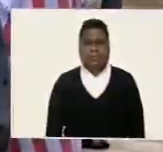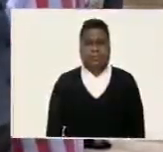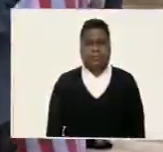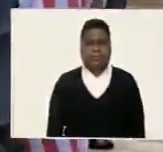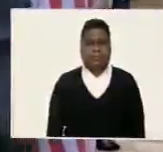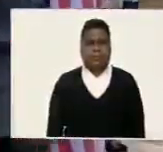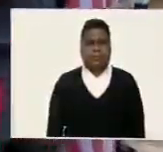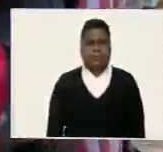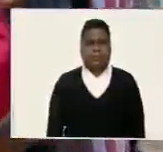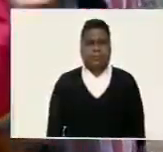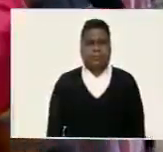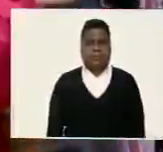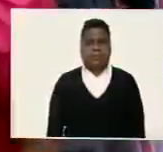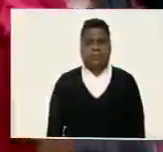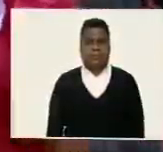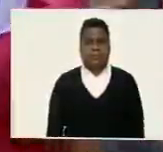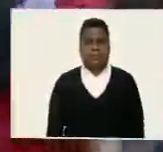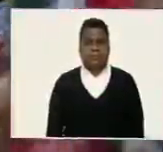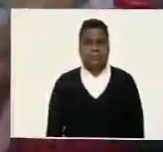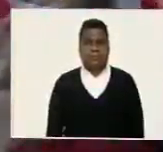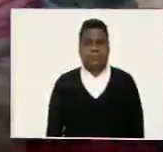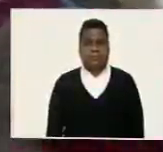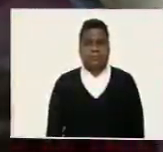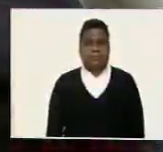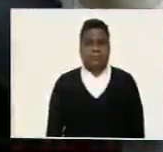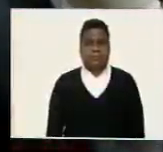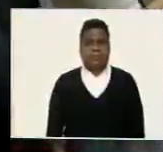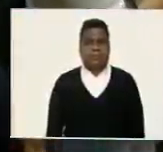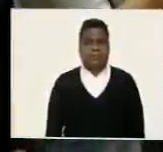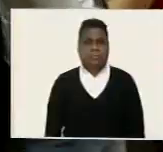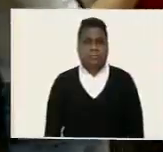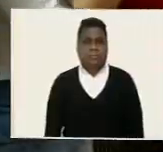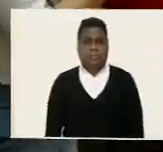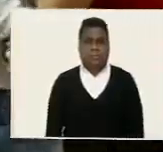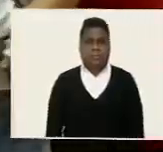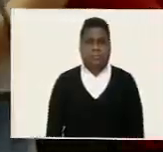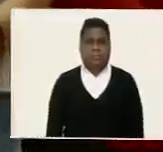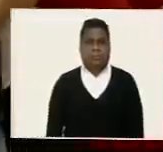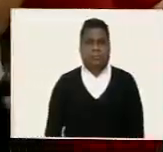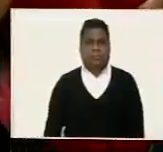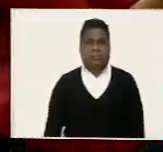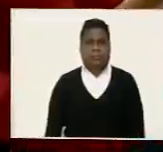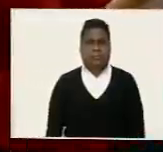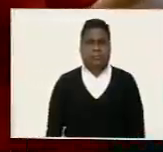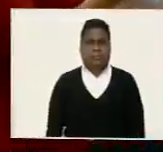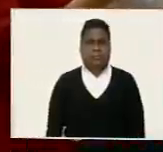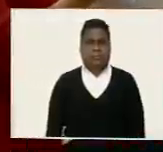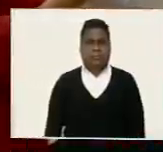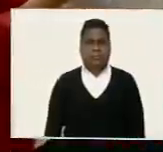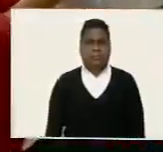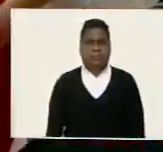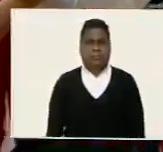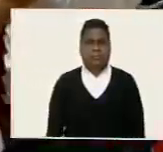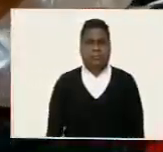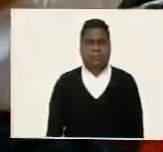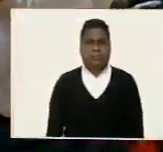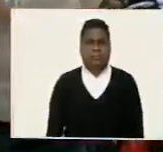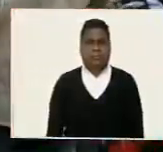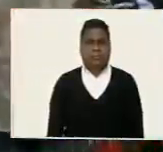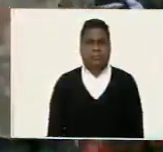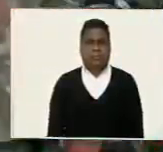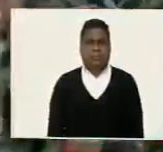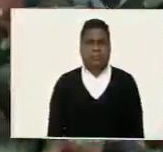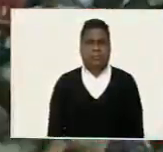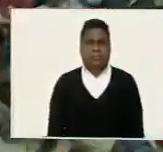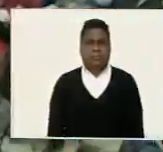Estas sanciones a las que rechazan en el día de hoy los constituyentes se refieren a altos funcionarios del gobierno venezolano que